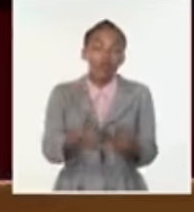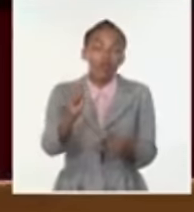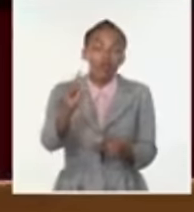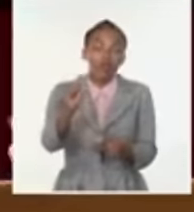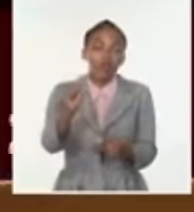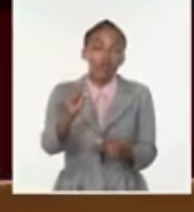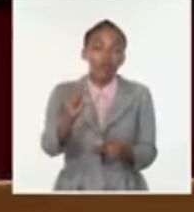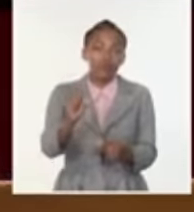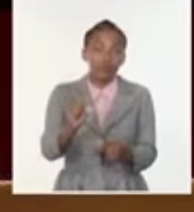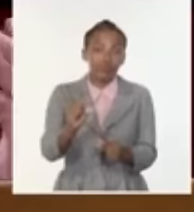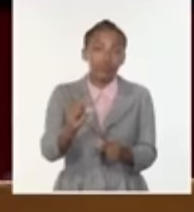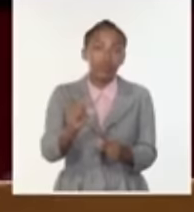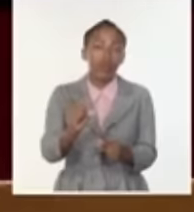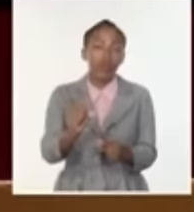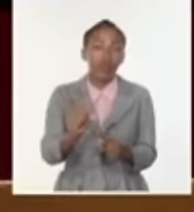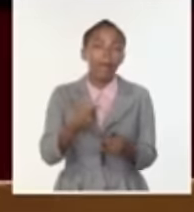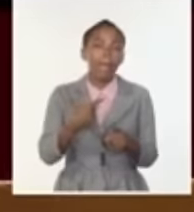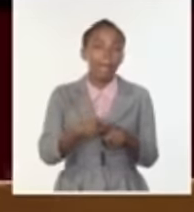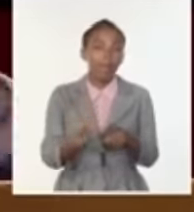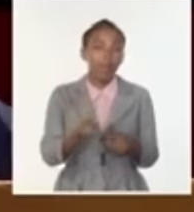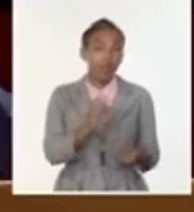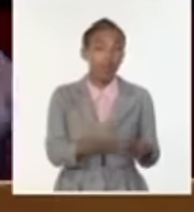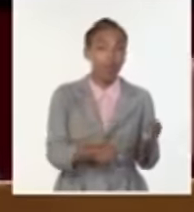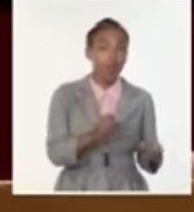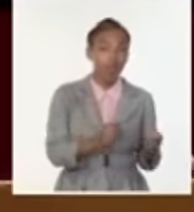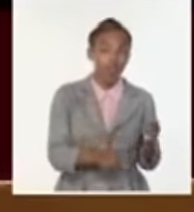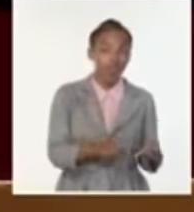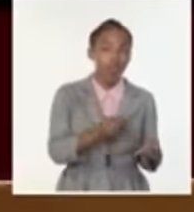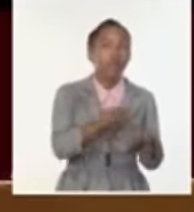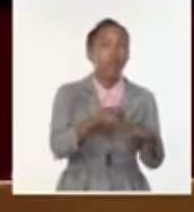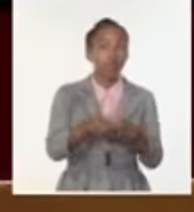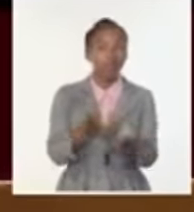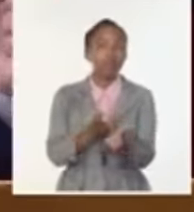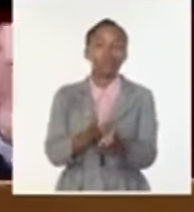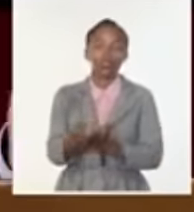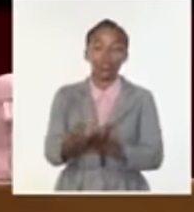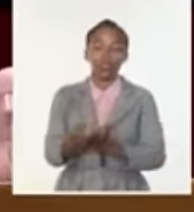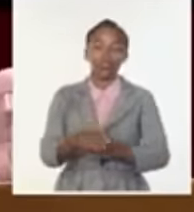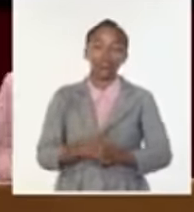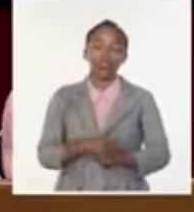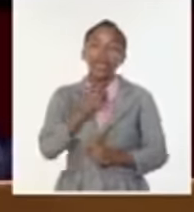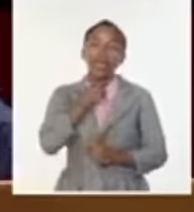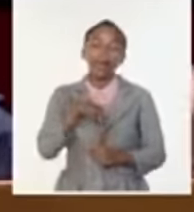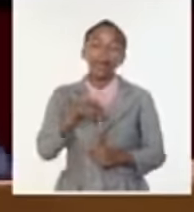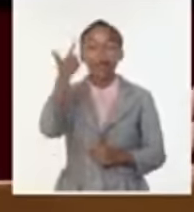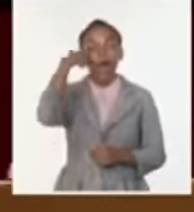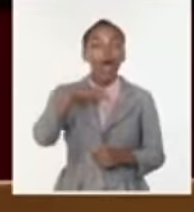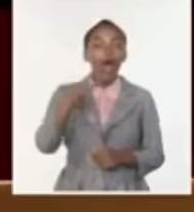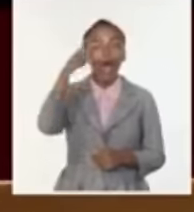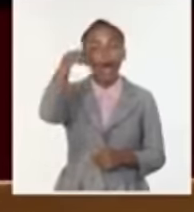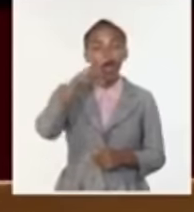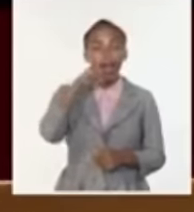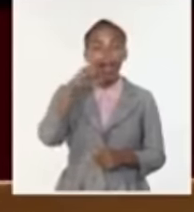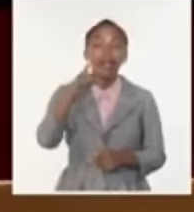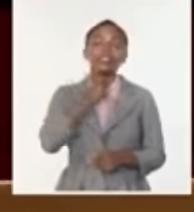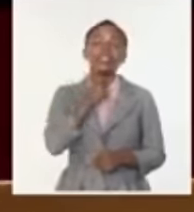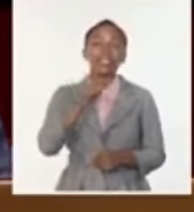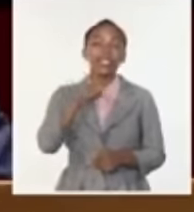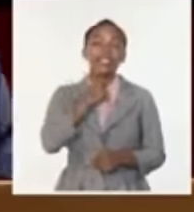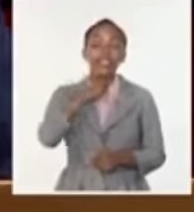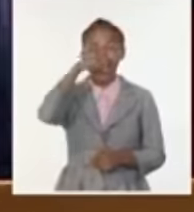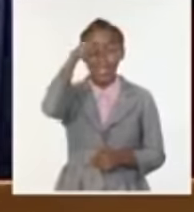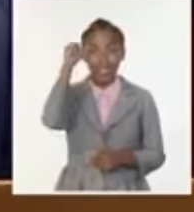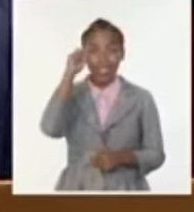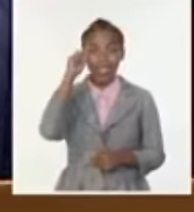siga importando esos productos, no lo estamos cerrando, y por eso le quitamos los aranceles, para tener la fuerza moral de sentarnos a discutir la